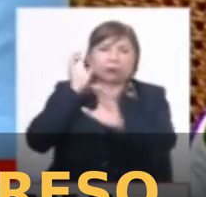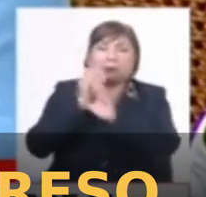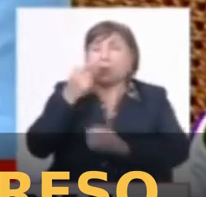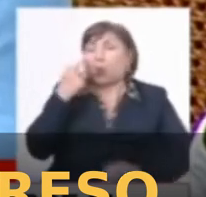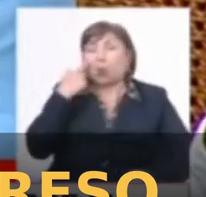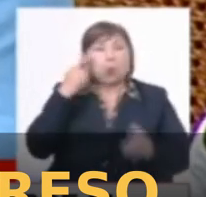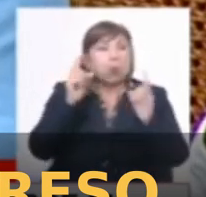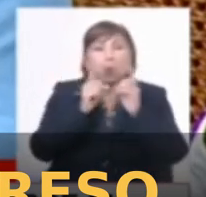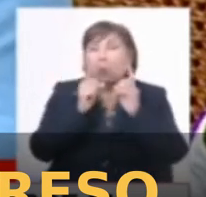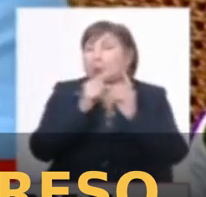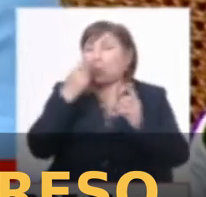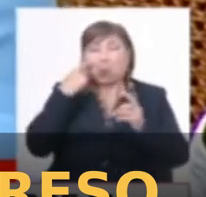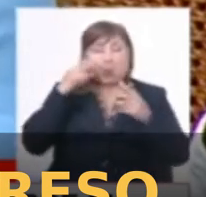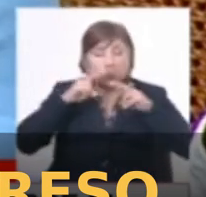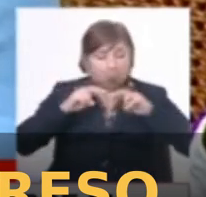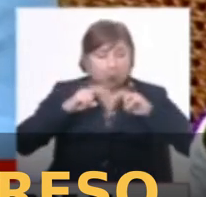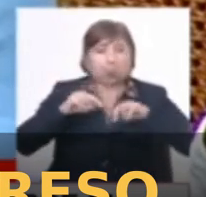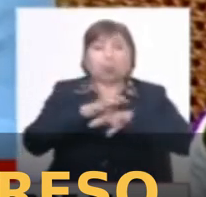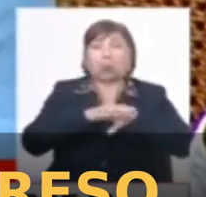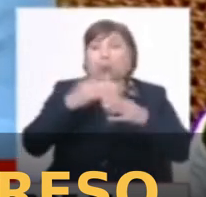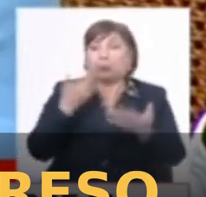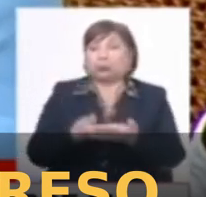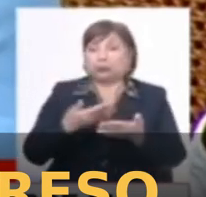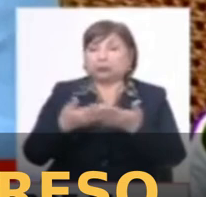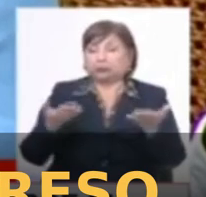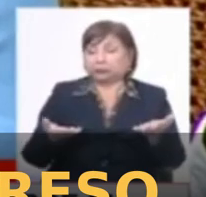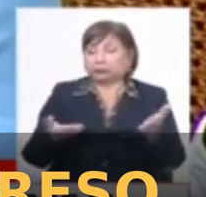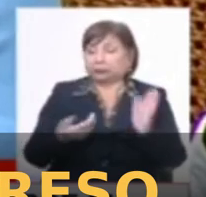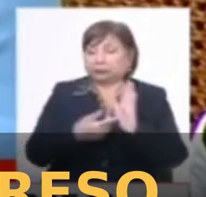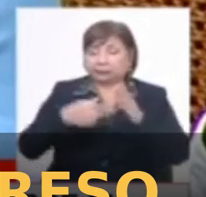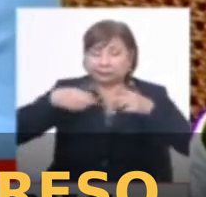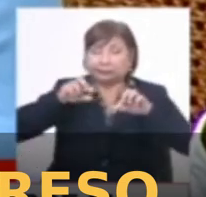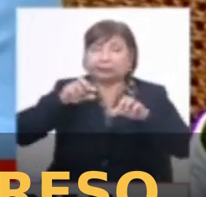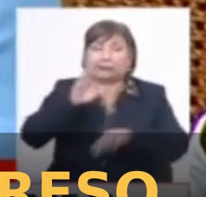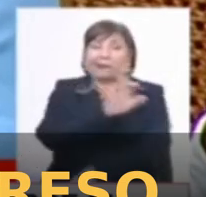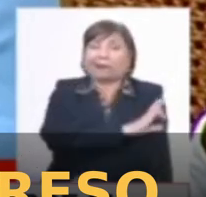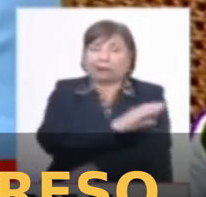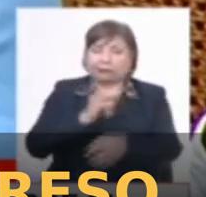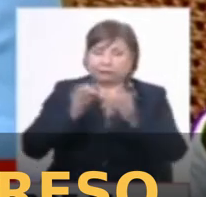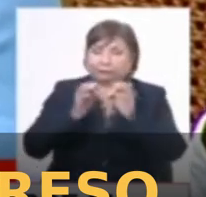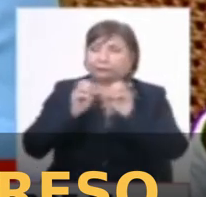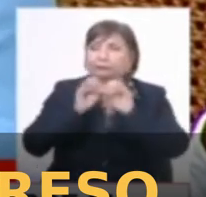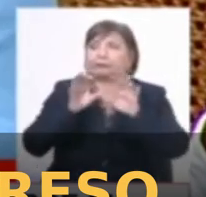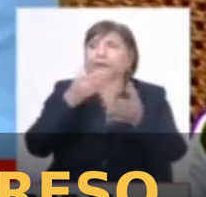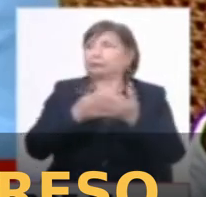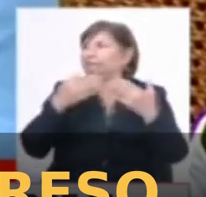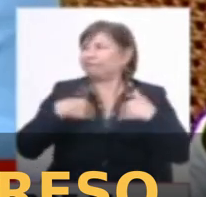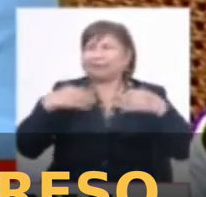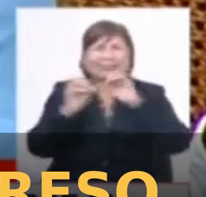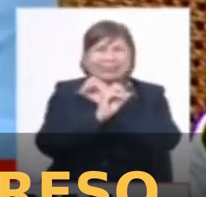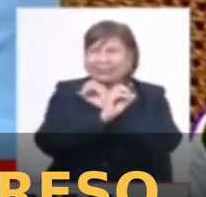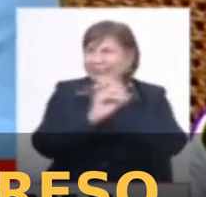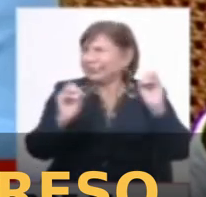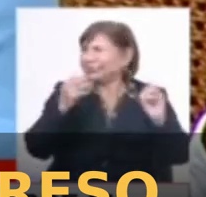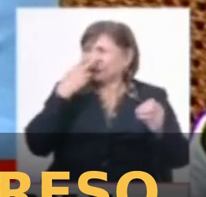conozco, que yo creo que dentro de las investigaciones que ahora van a permitirle a la fiscal esclarecer de que no tengo absolutamente nada